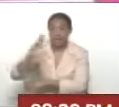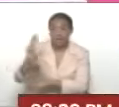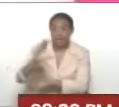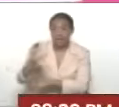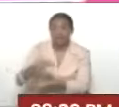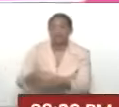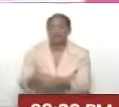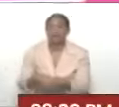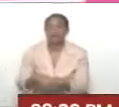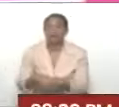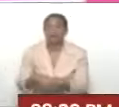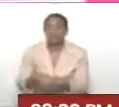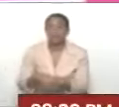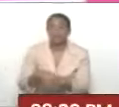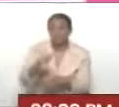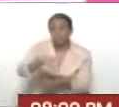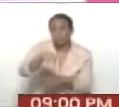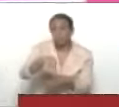Sevilla.